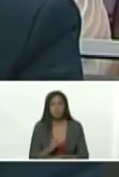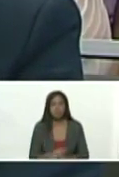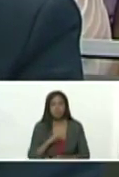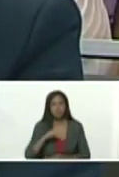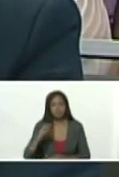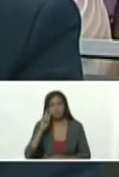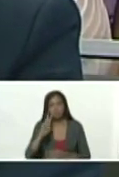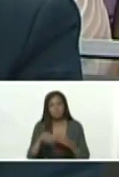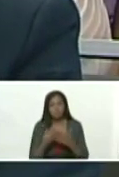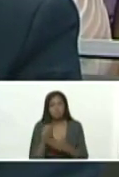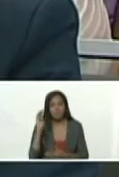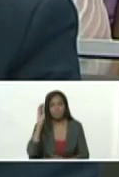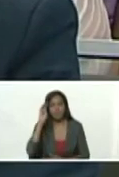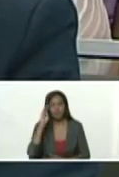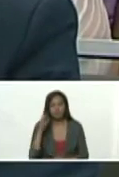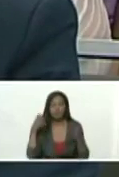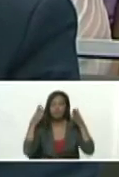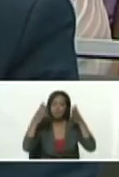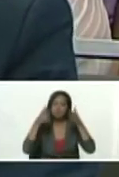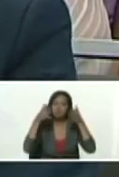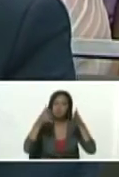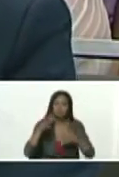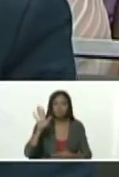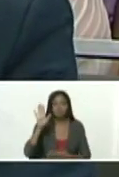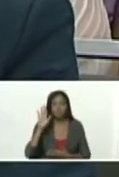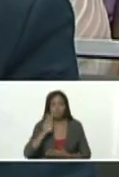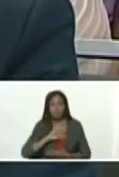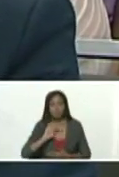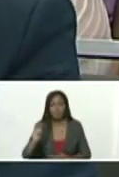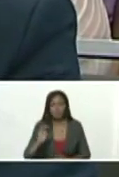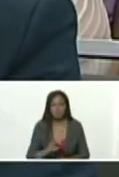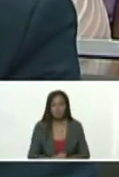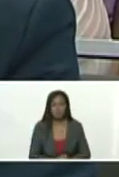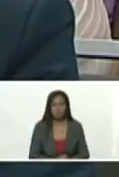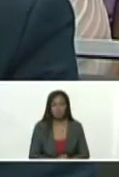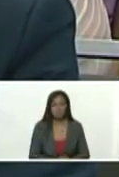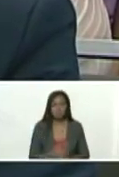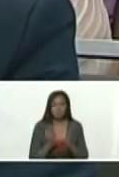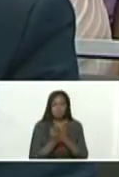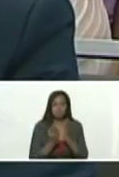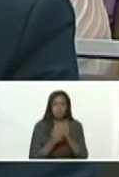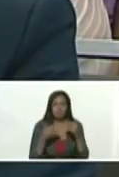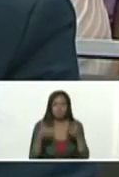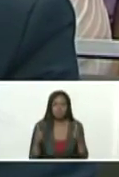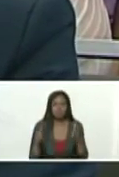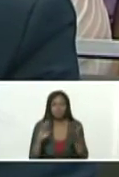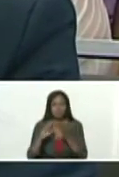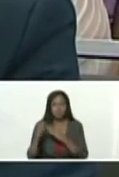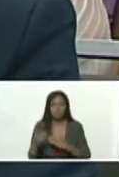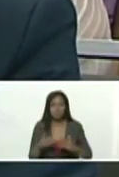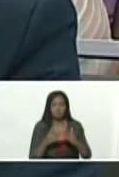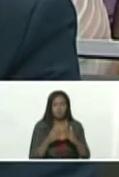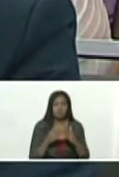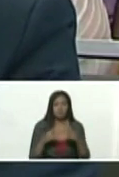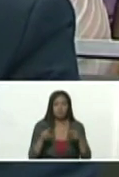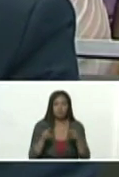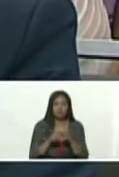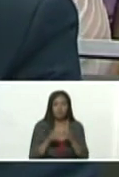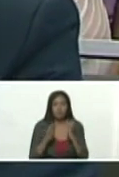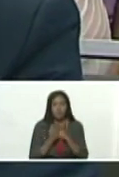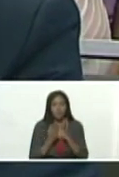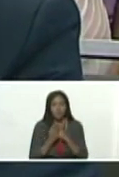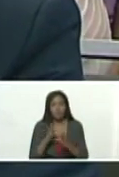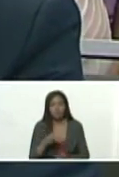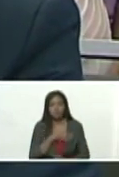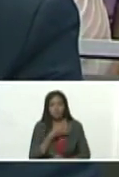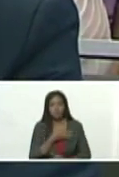que ver con el maestro y su formación y su compromiso patrio, y la escuela abierta a la comunidad, con una escuela que